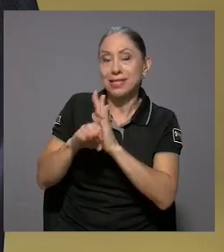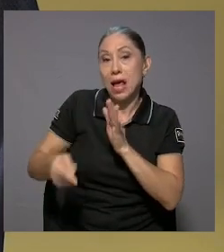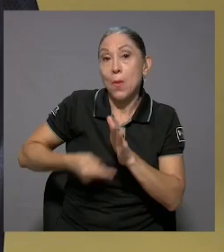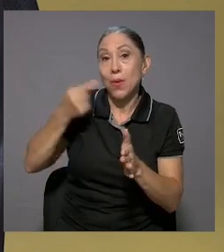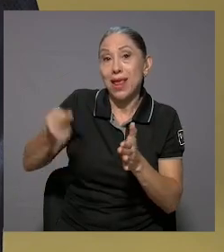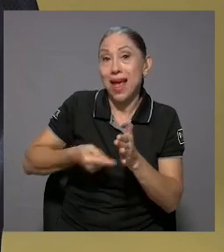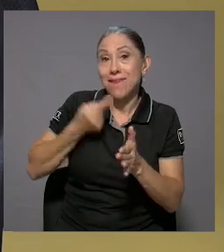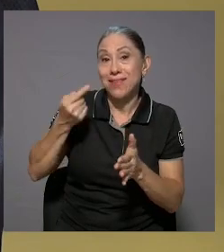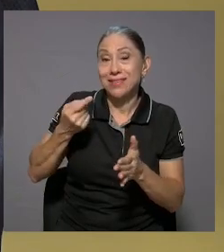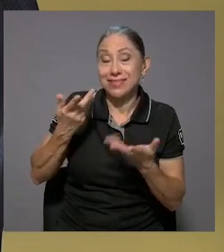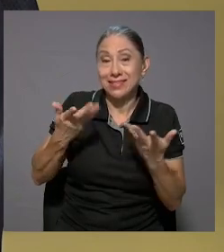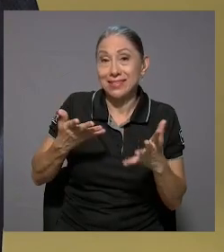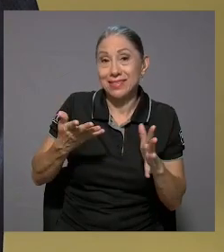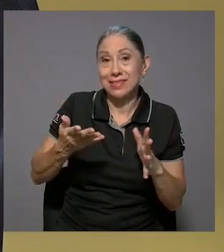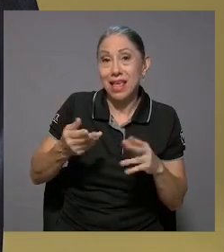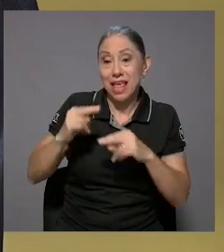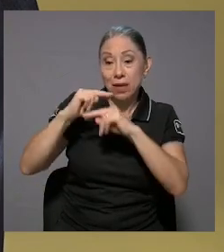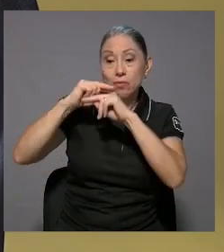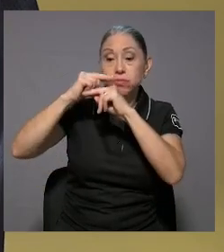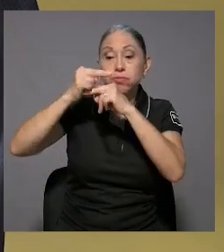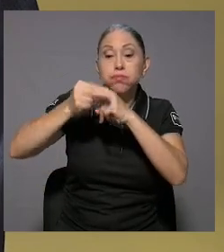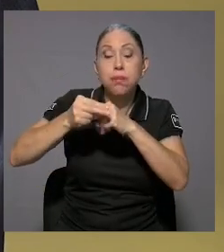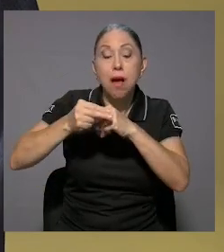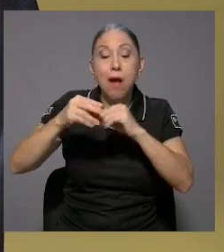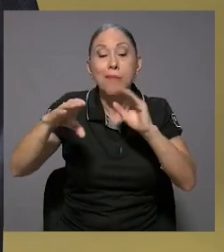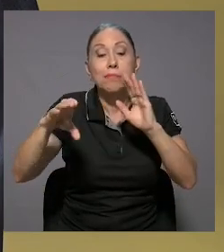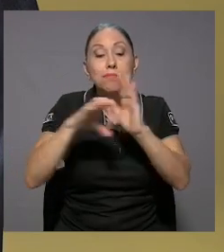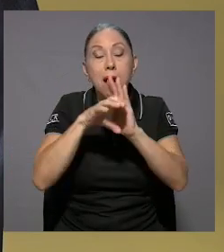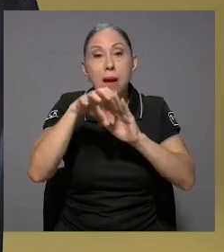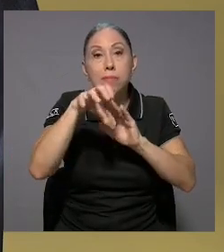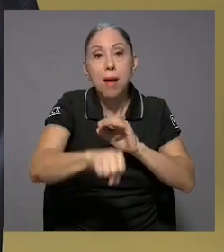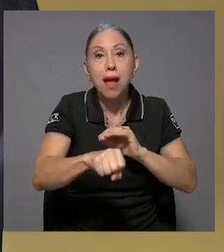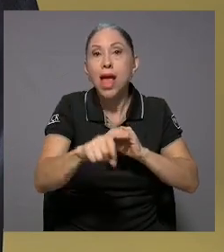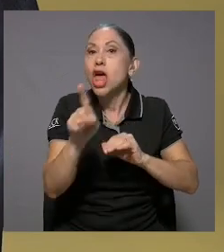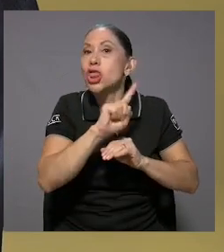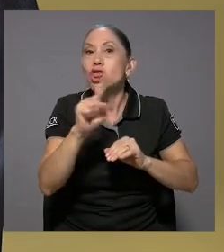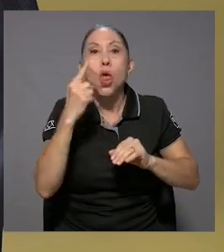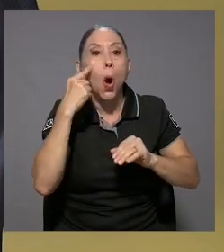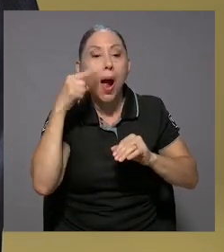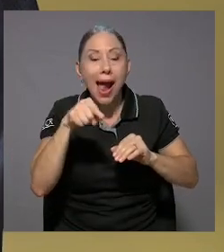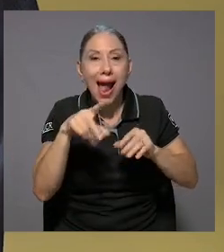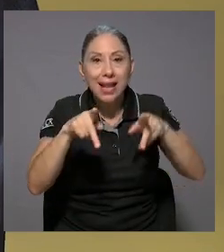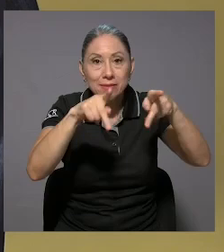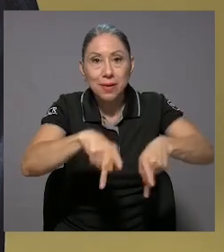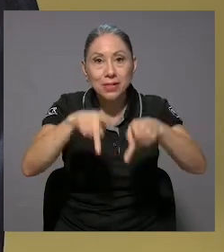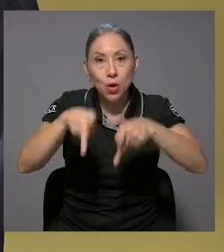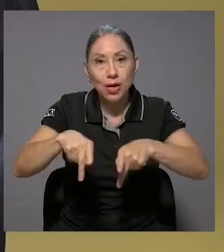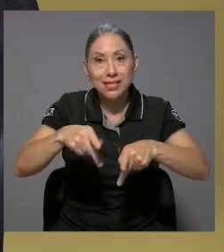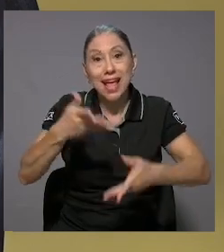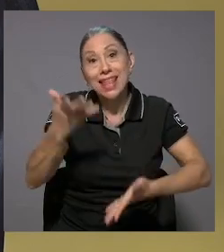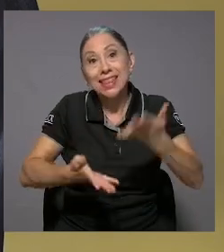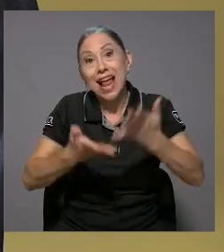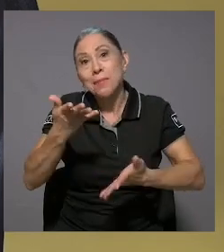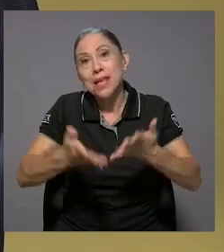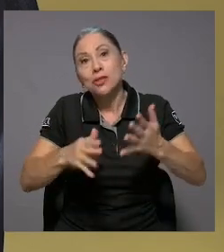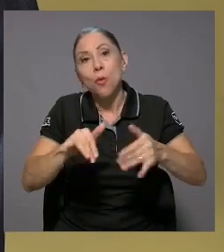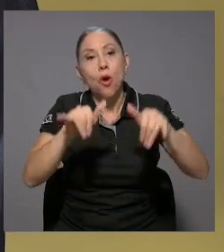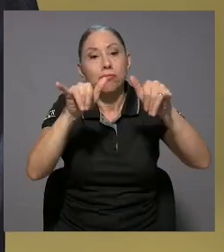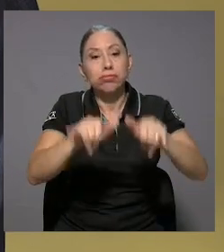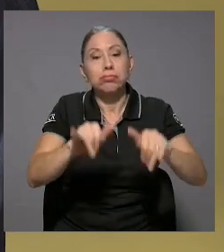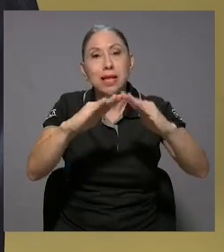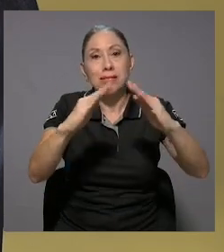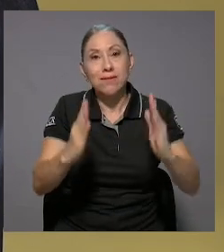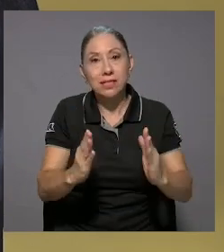ejemplo, lo que se capta no necesariamente es a las personas, ¿verdad?, en sí, sino a los establecimientos o a las cosas que tal vez duran un poco